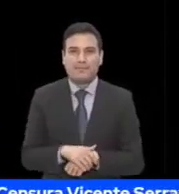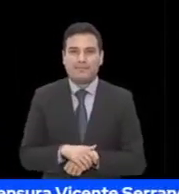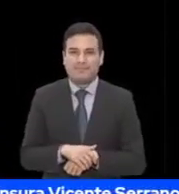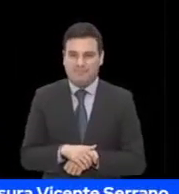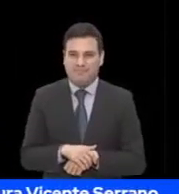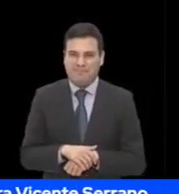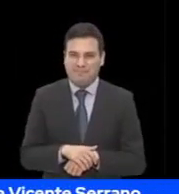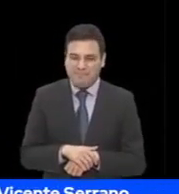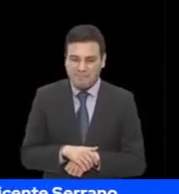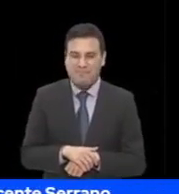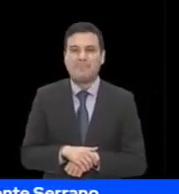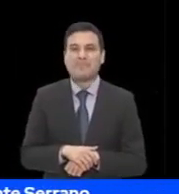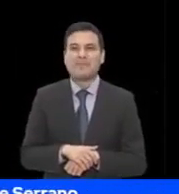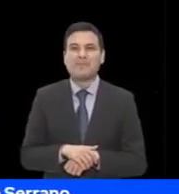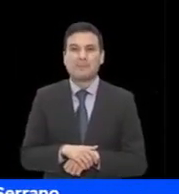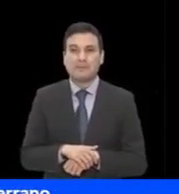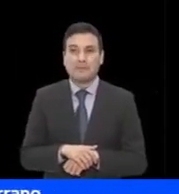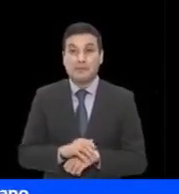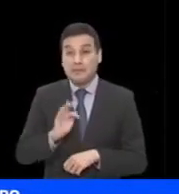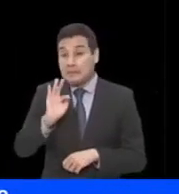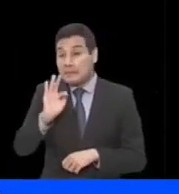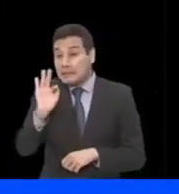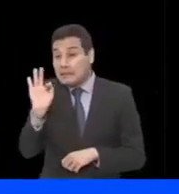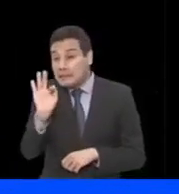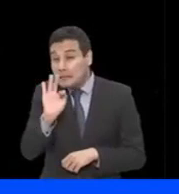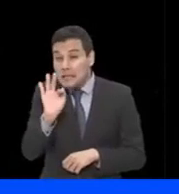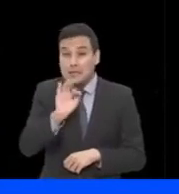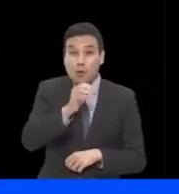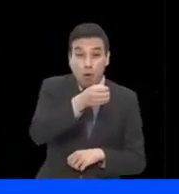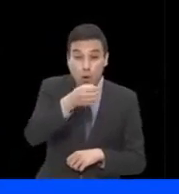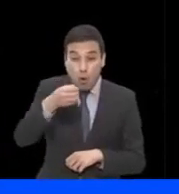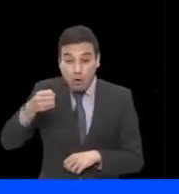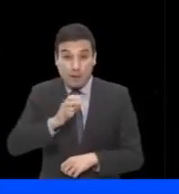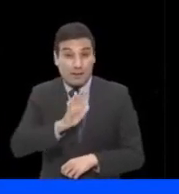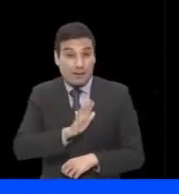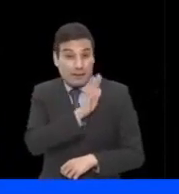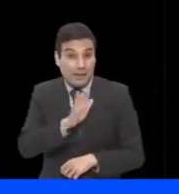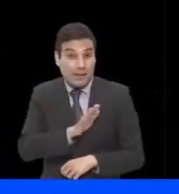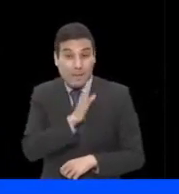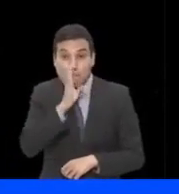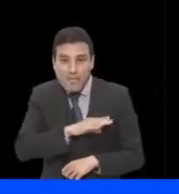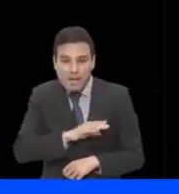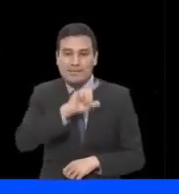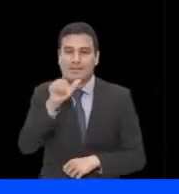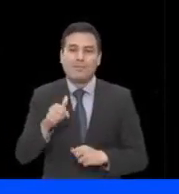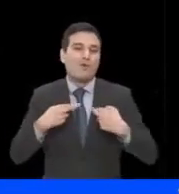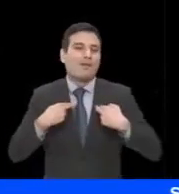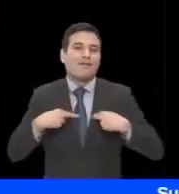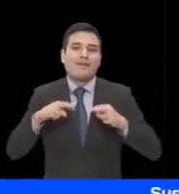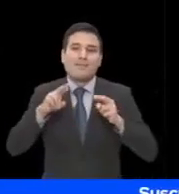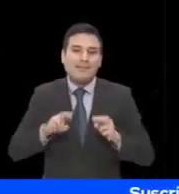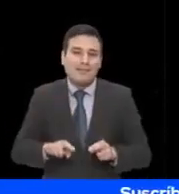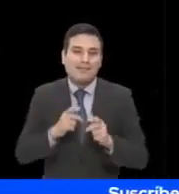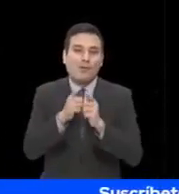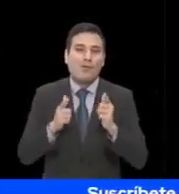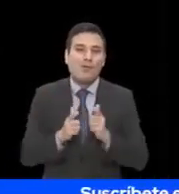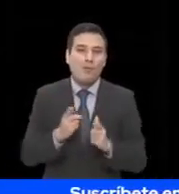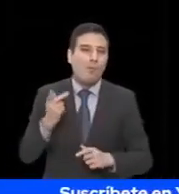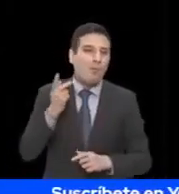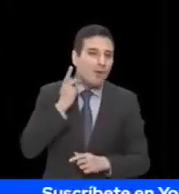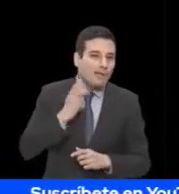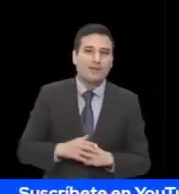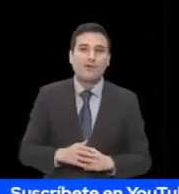la carencia de la calidad suficiente de representantes de oposición, de funcionarios bien capacitados, pues puedan